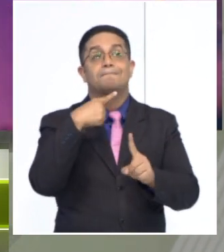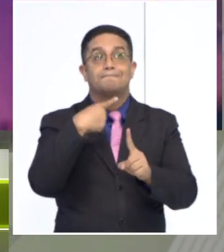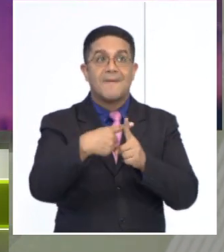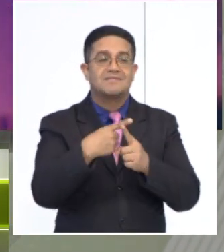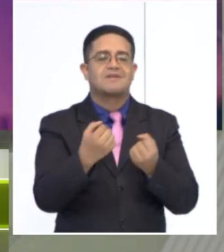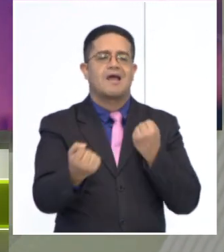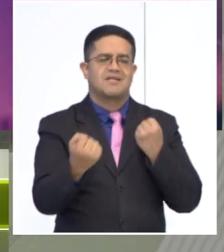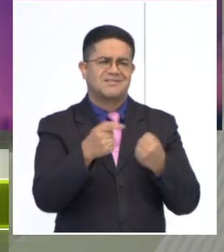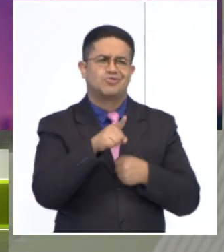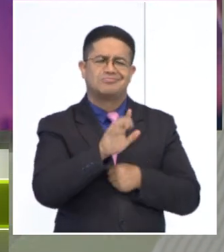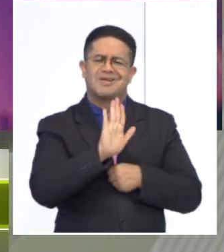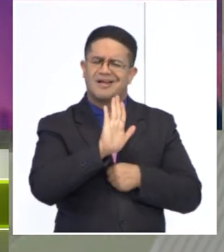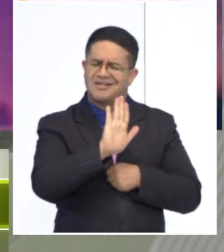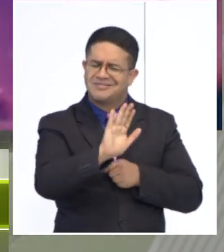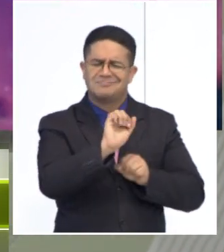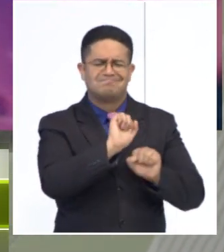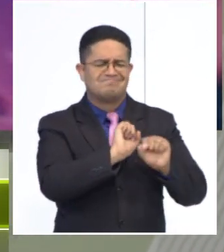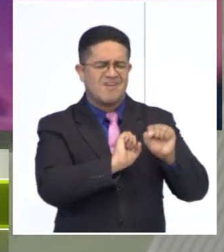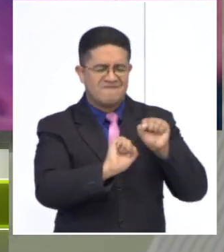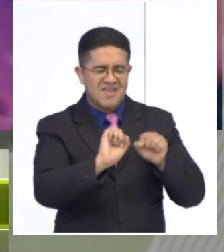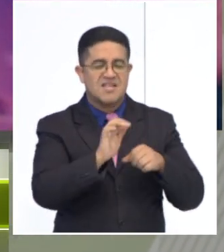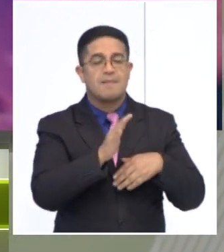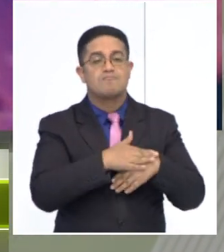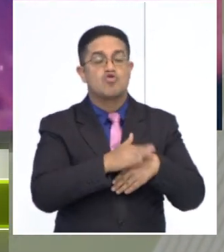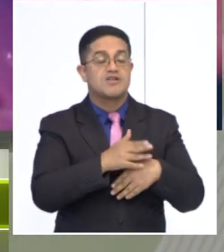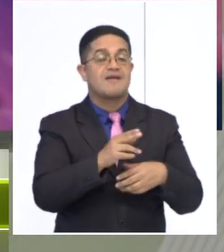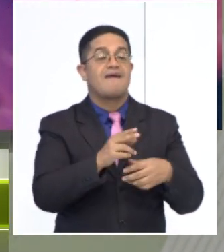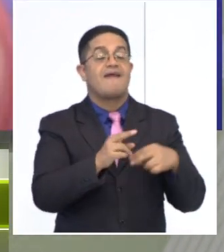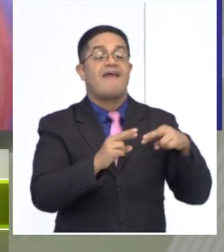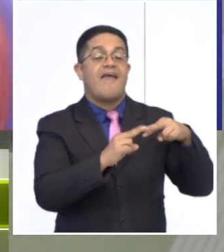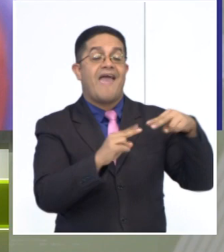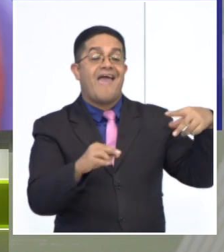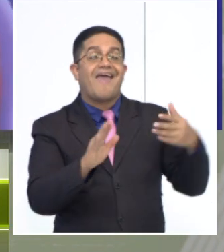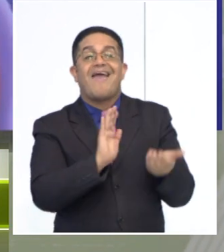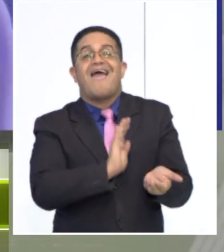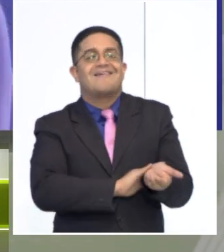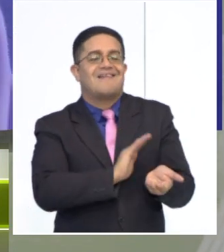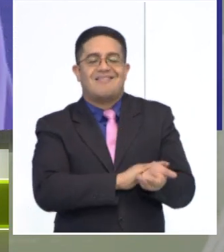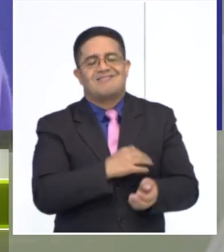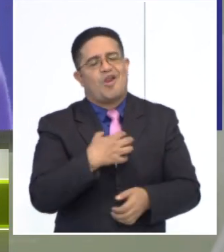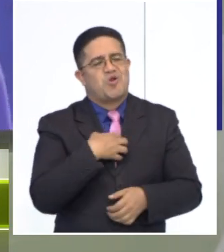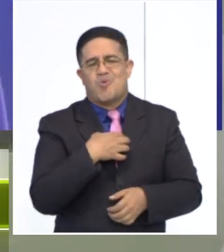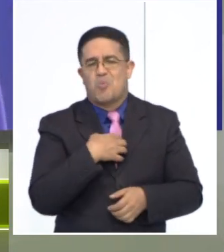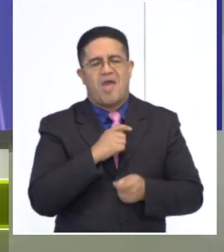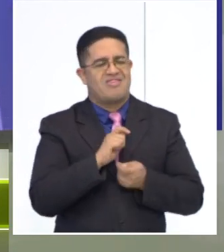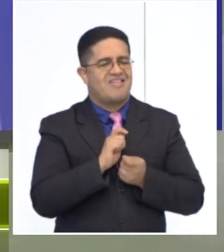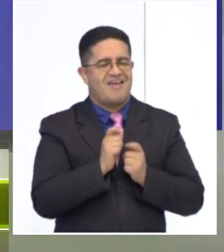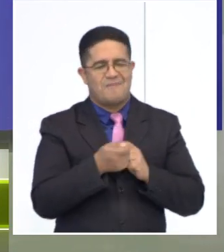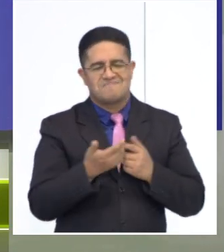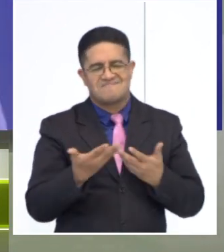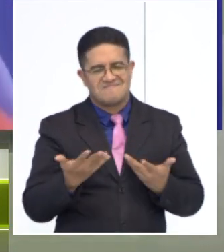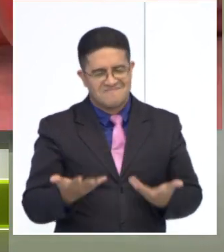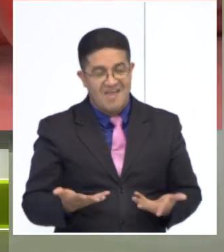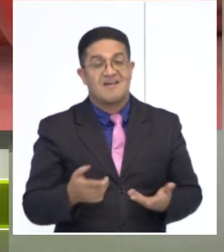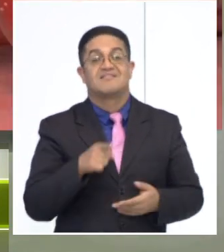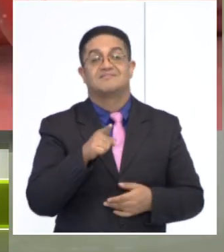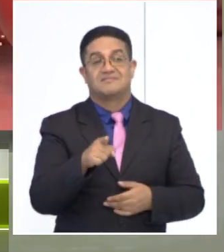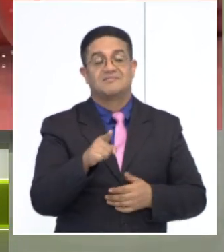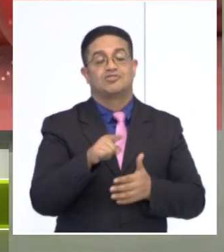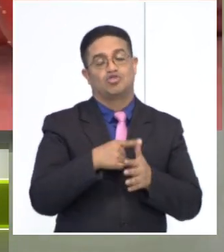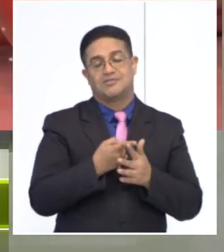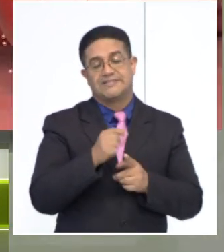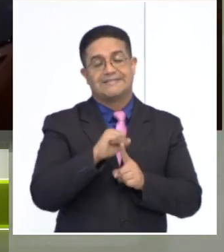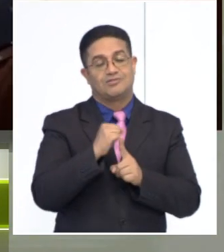mejor forma de prevenir la diabetes, porque la herencia y la genética no la puedes cambiar. Entonces, ante esa situación que no